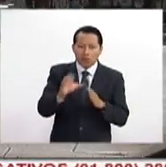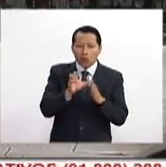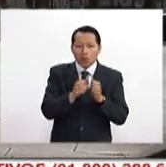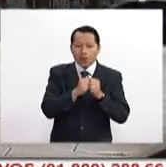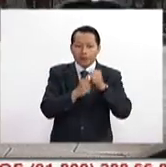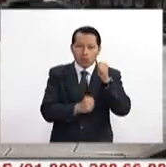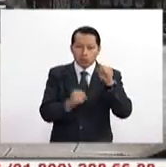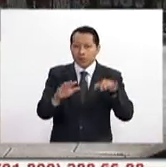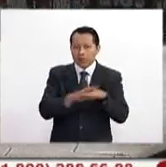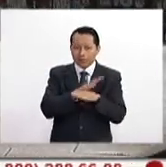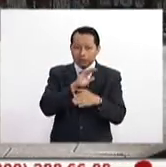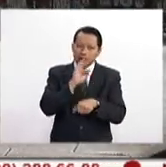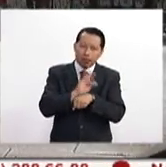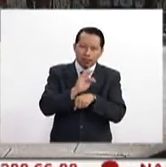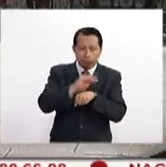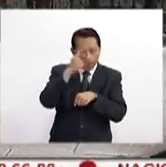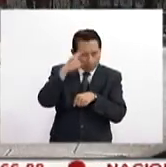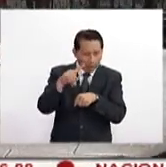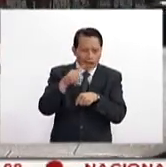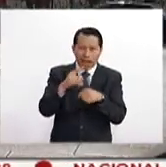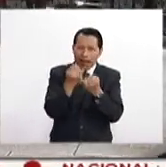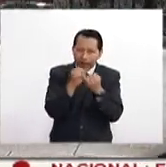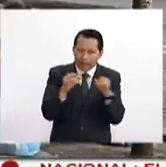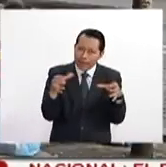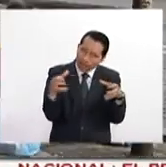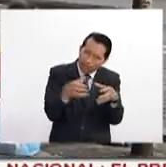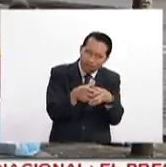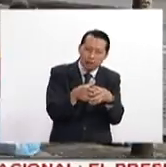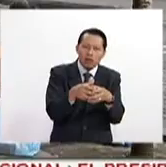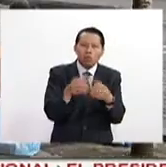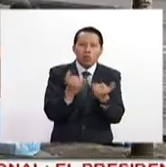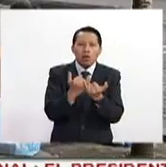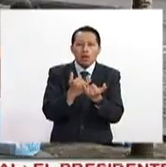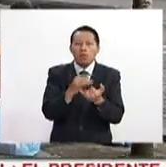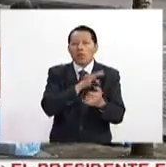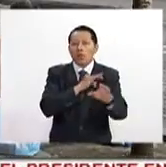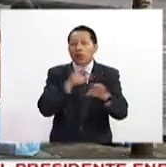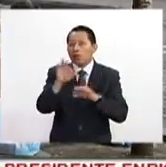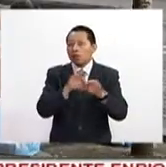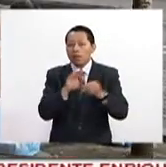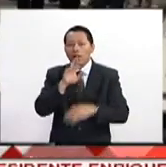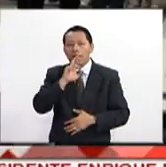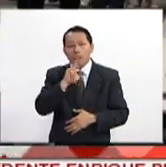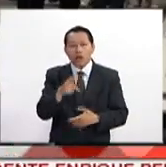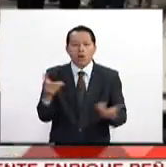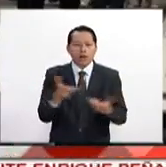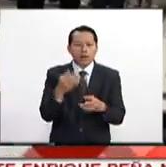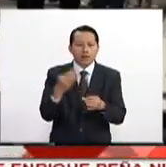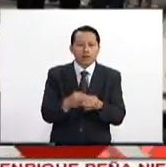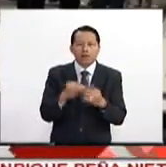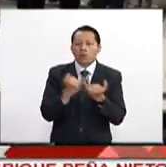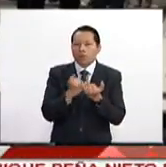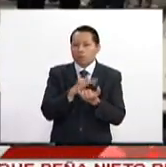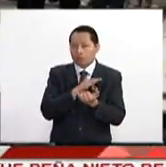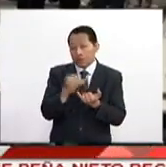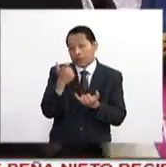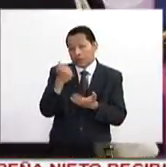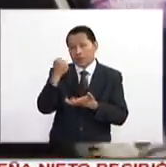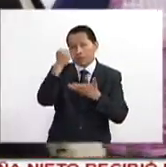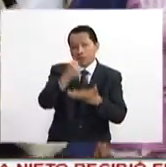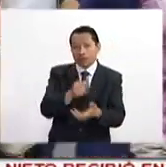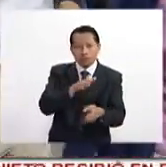que garantice su independencia, nombramientos apegados a las mejores prácticas y también recursos